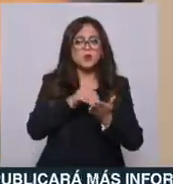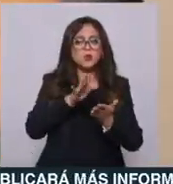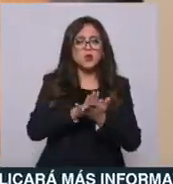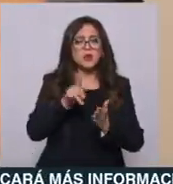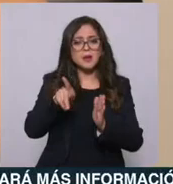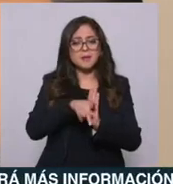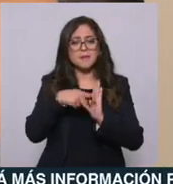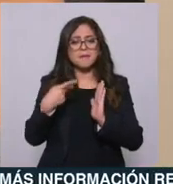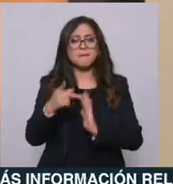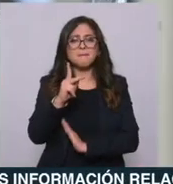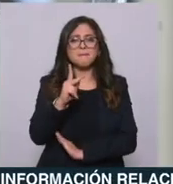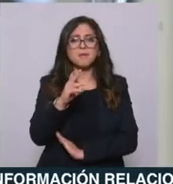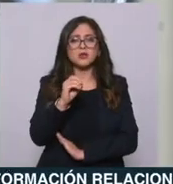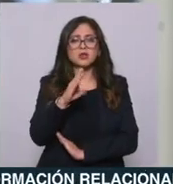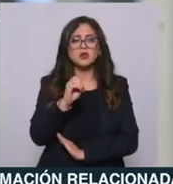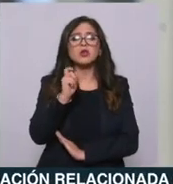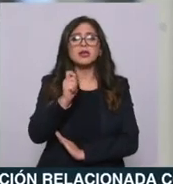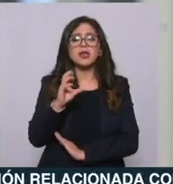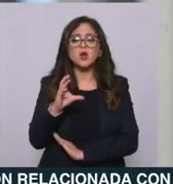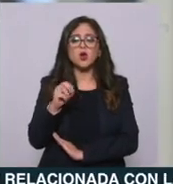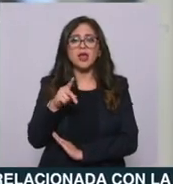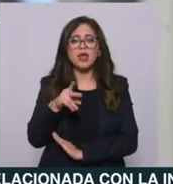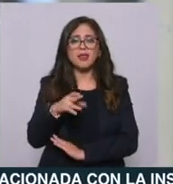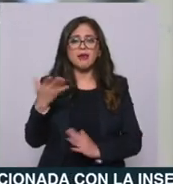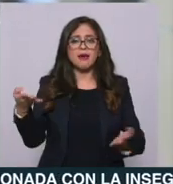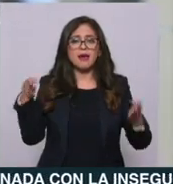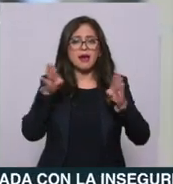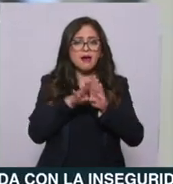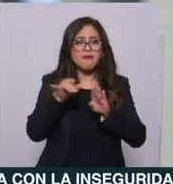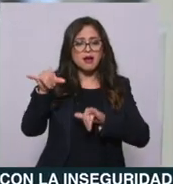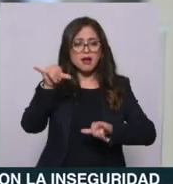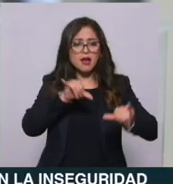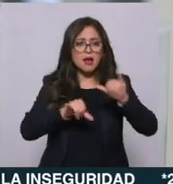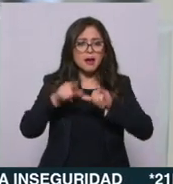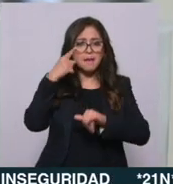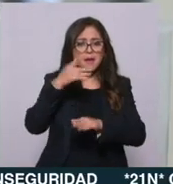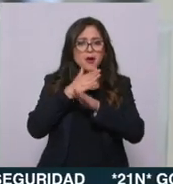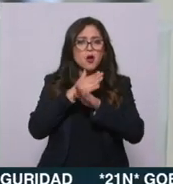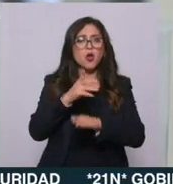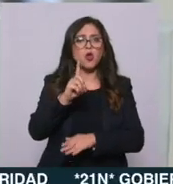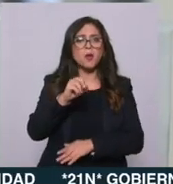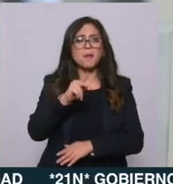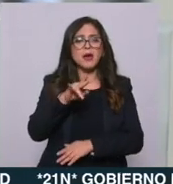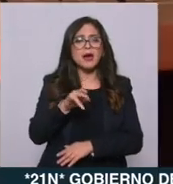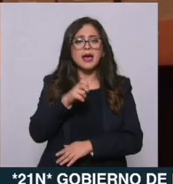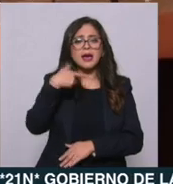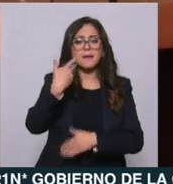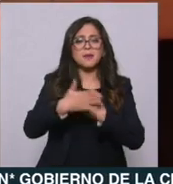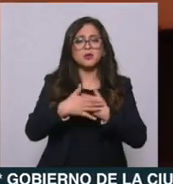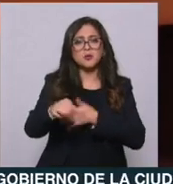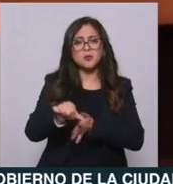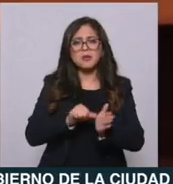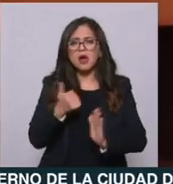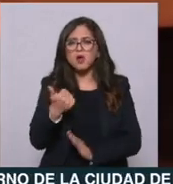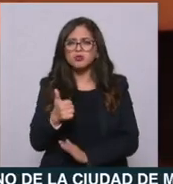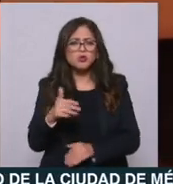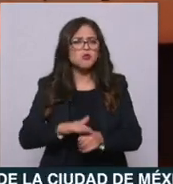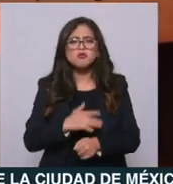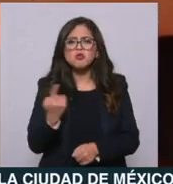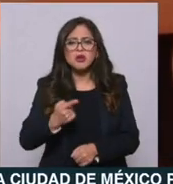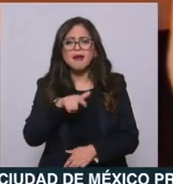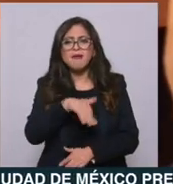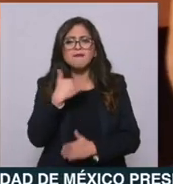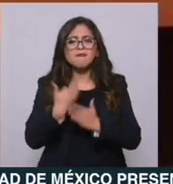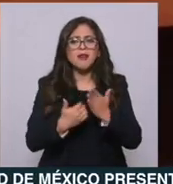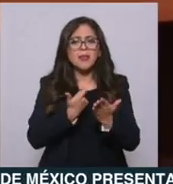semanario Proceso, la CONADE cerrará operaciones de laboratorio de control y prevención del dopaje a partir del mes de agosto. Todo esto debido a la falta